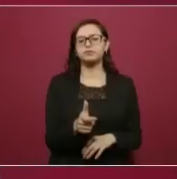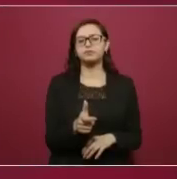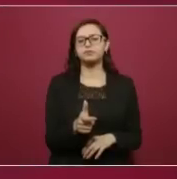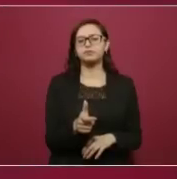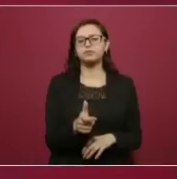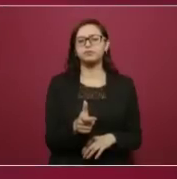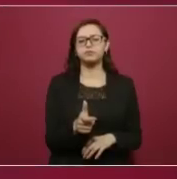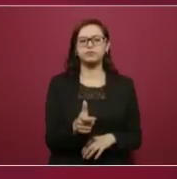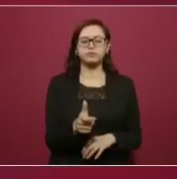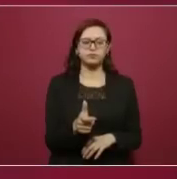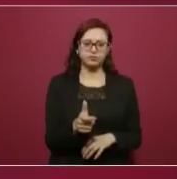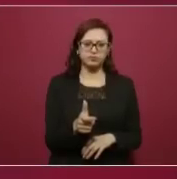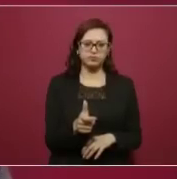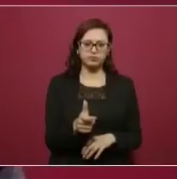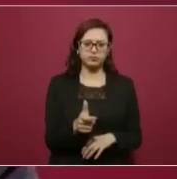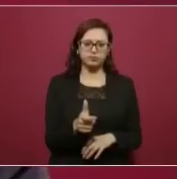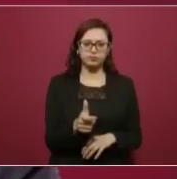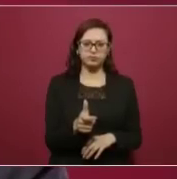aumentos